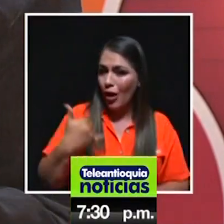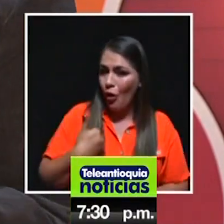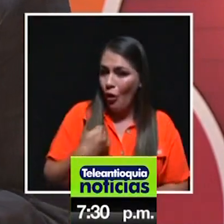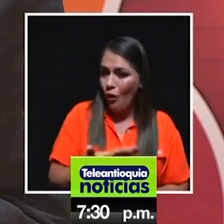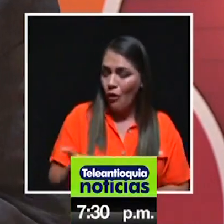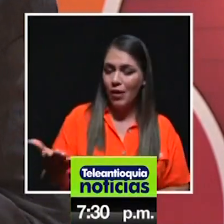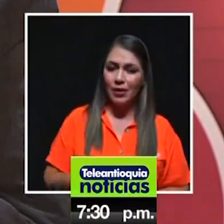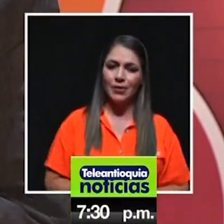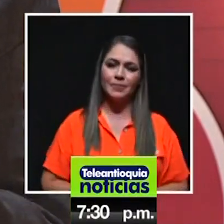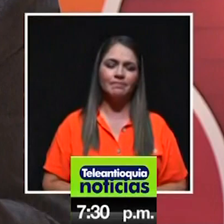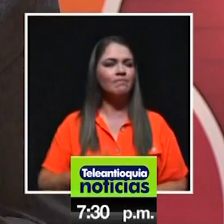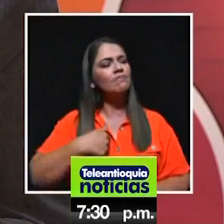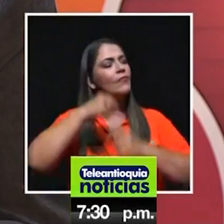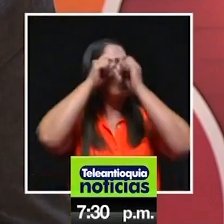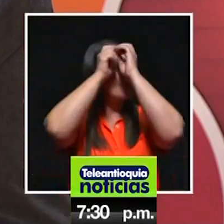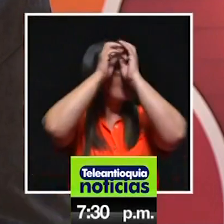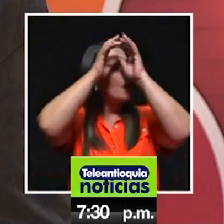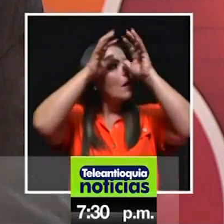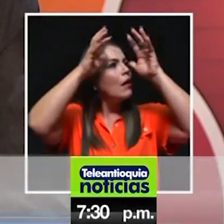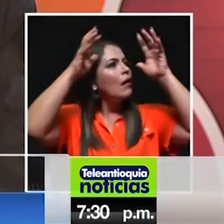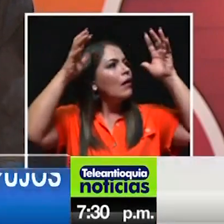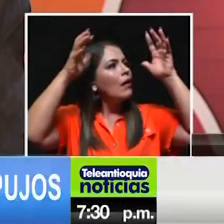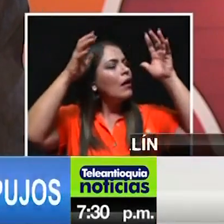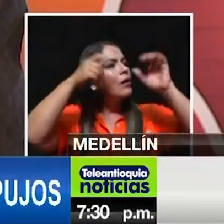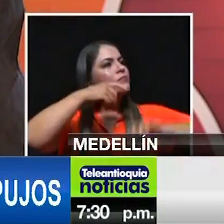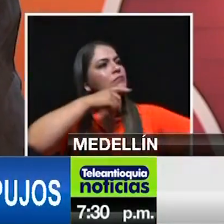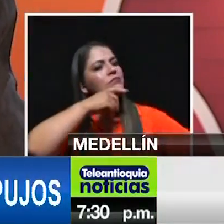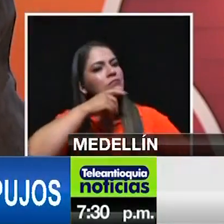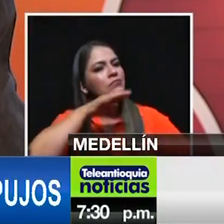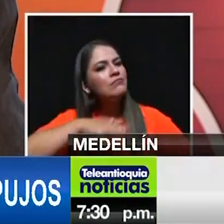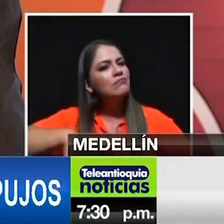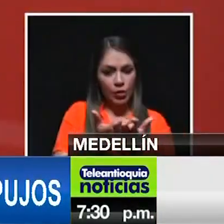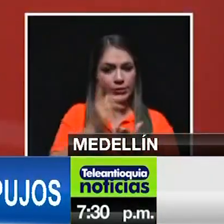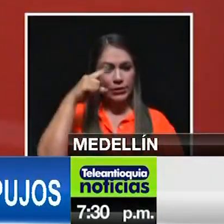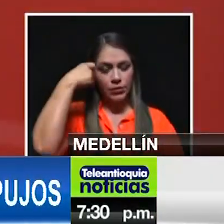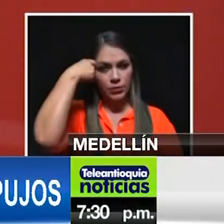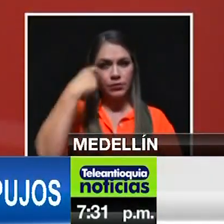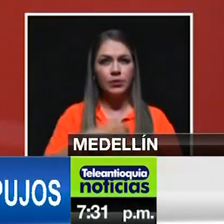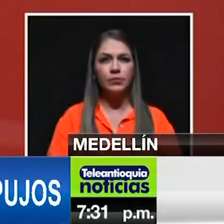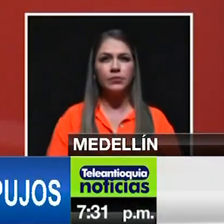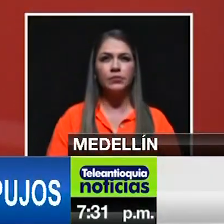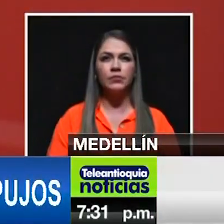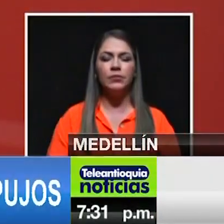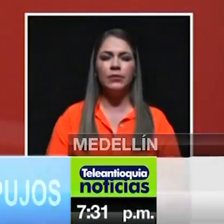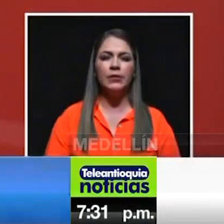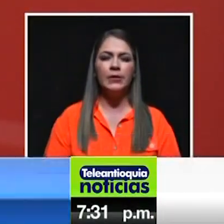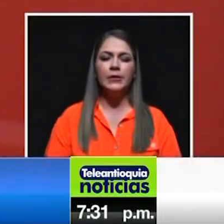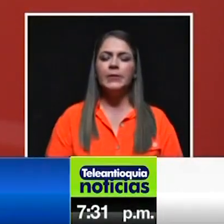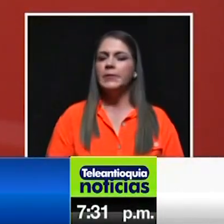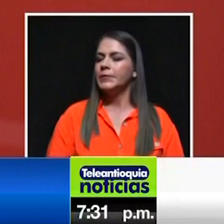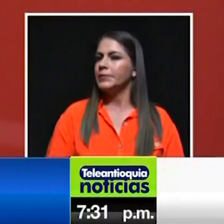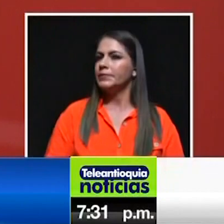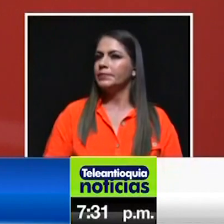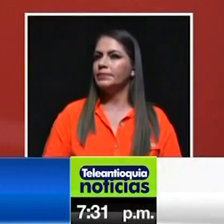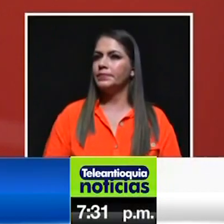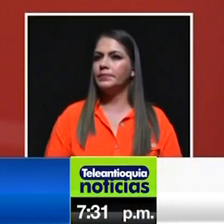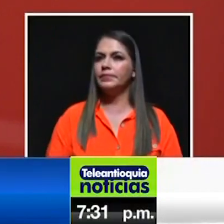es una ciudad donde nosotros hayamos avanzado en calidad de vida planteamos qué